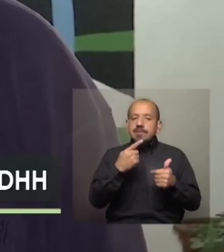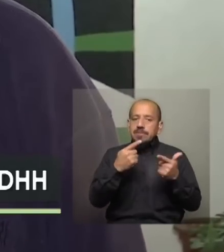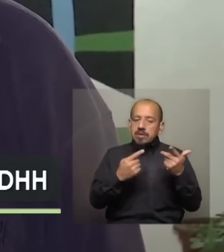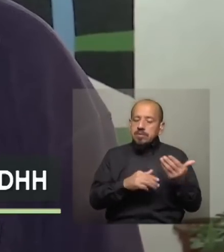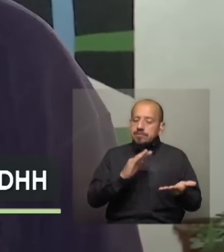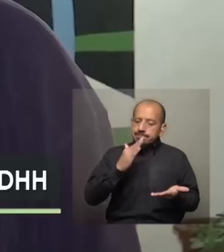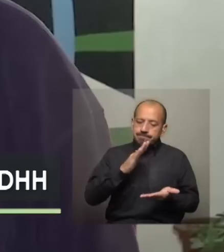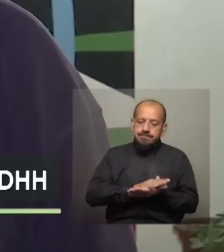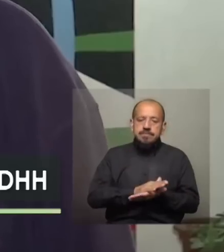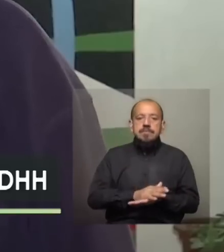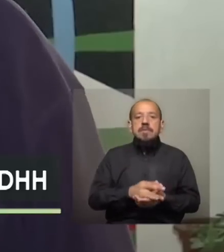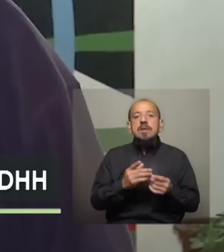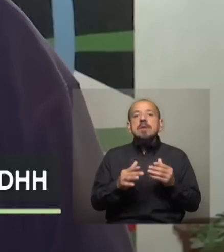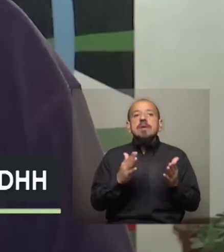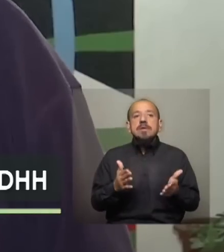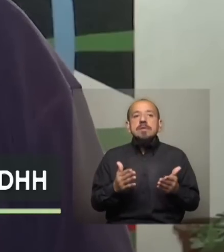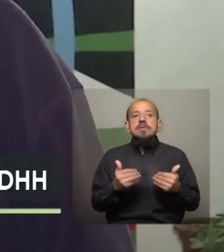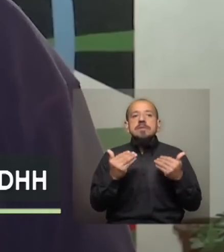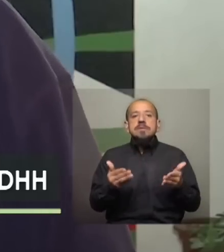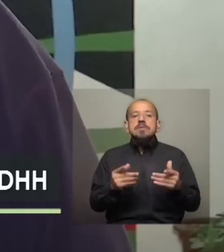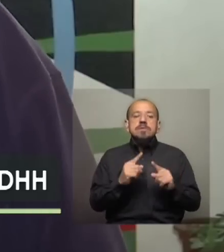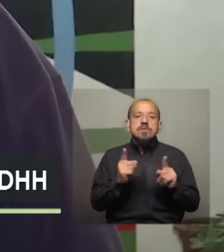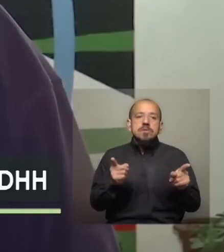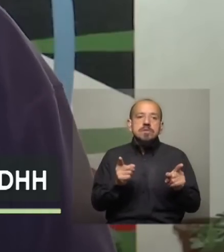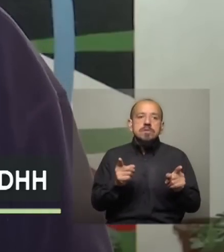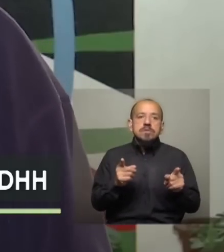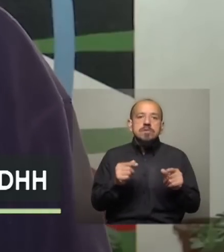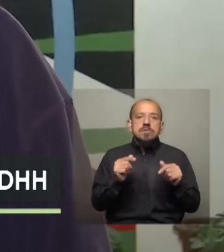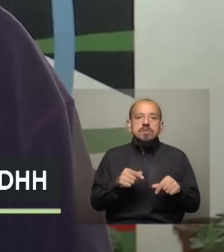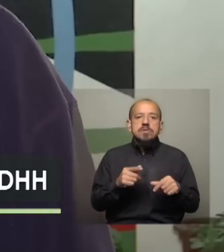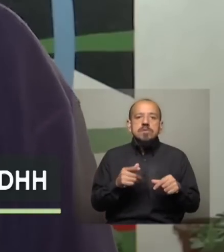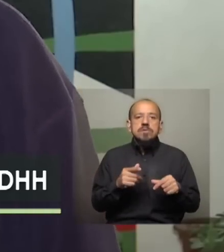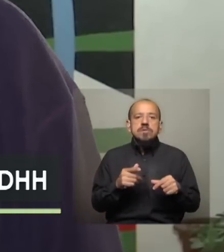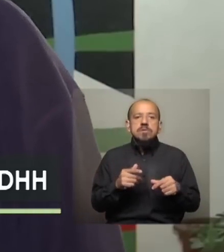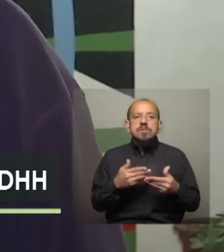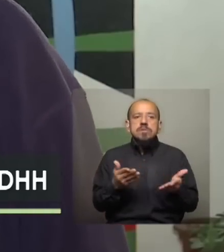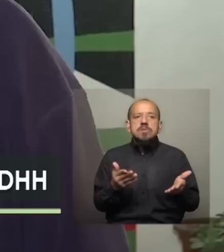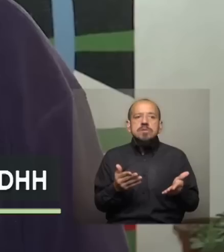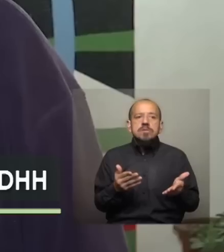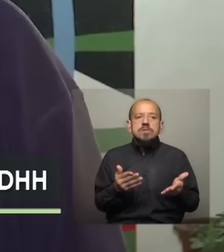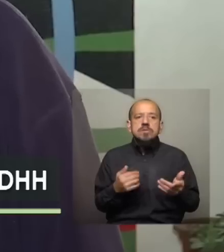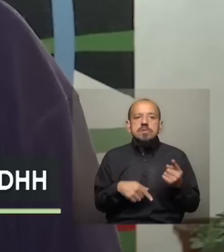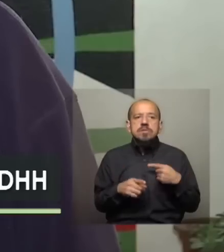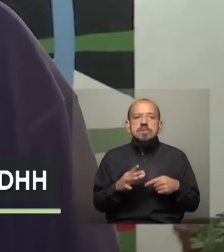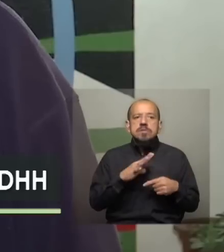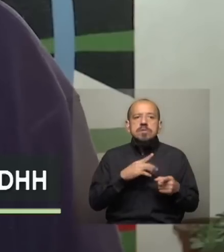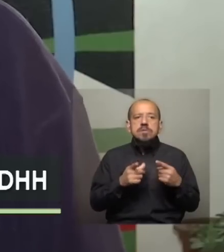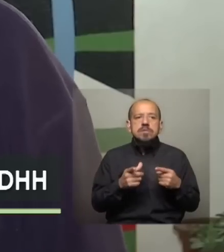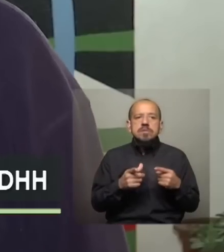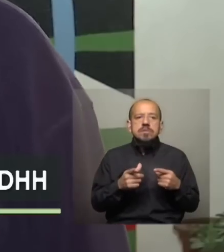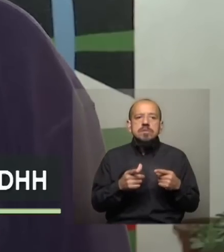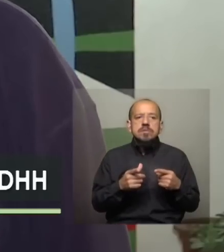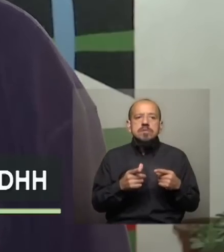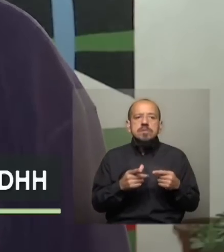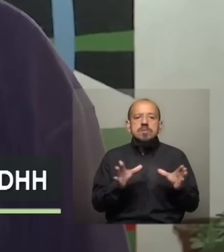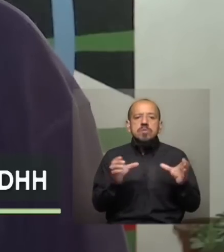luego pasar si no se nos escuchan No se nos ampara en nuestra petición pasar ante